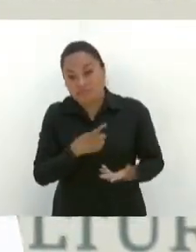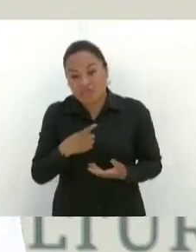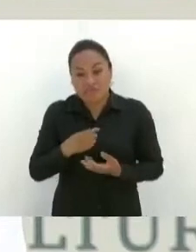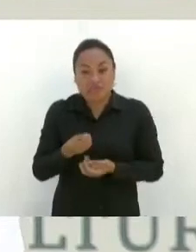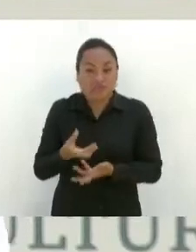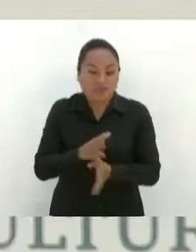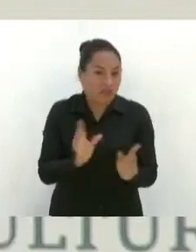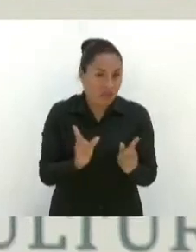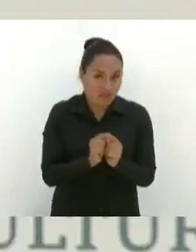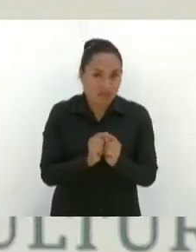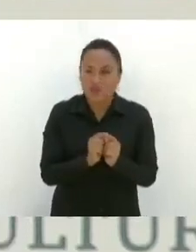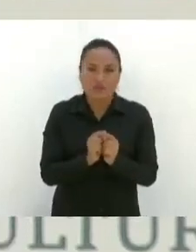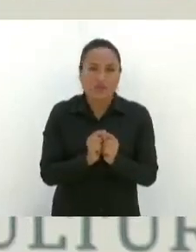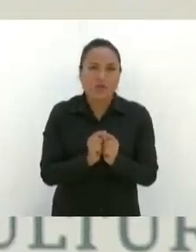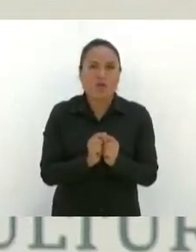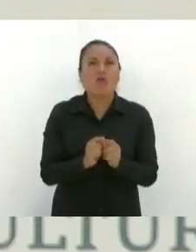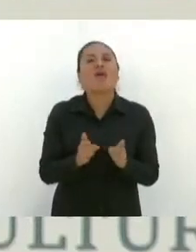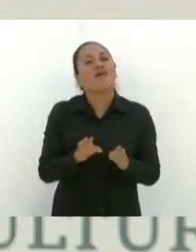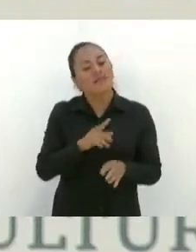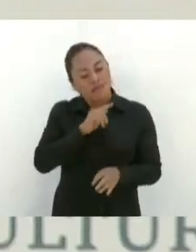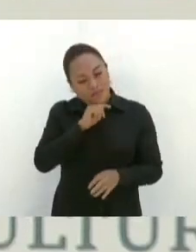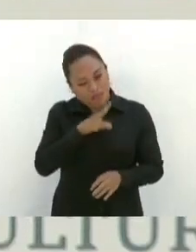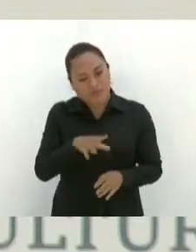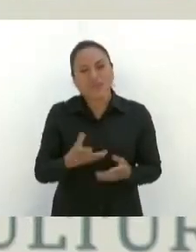La forma Como